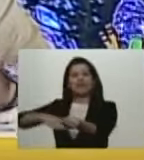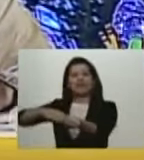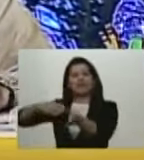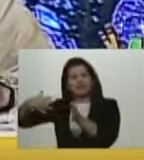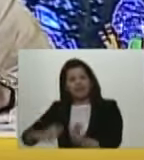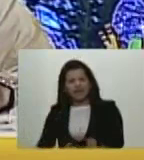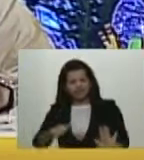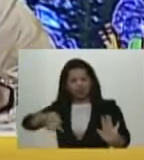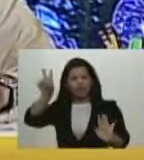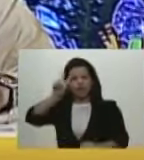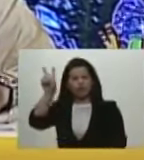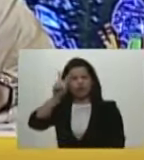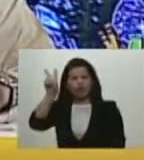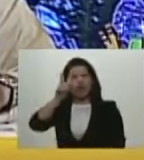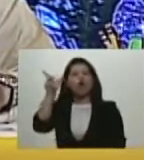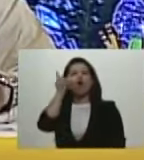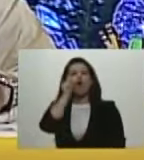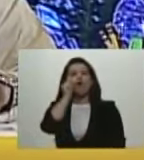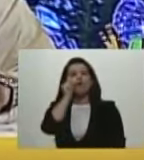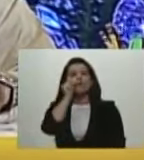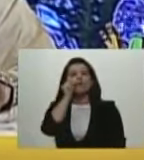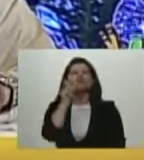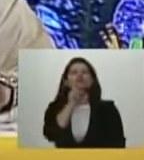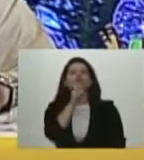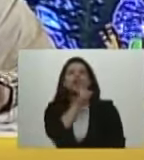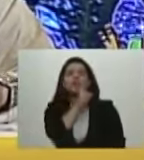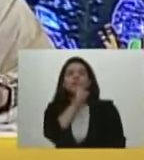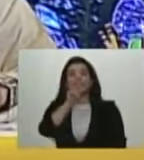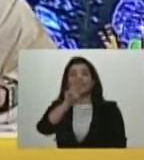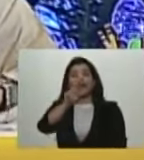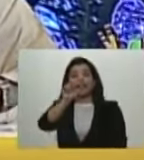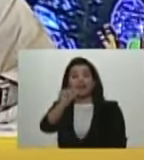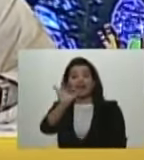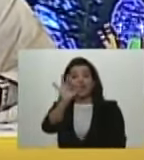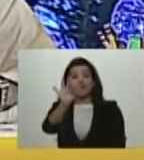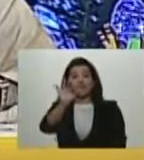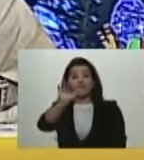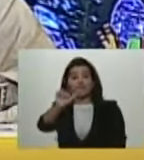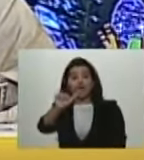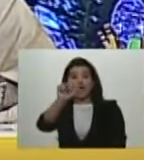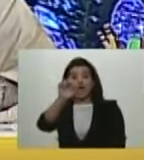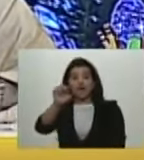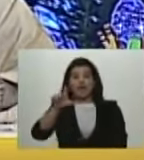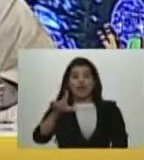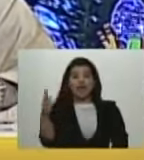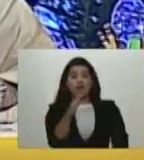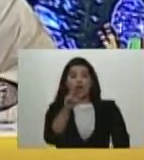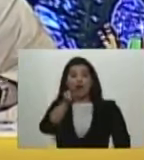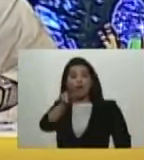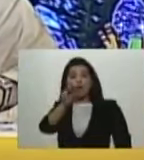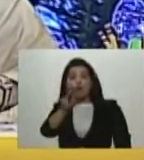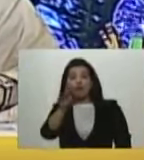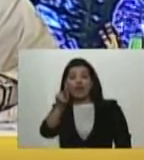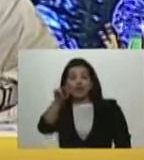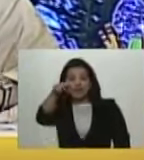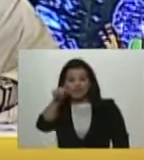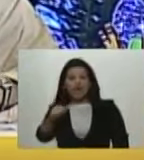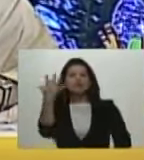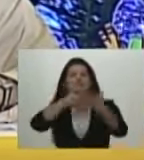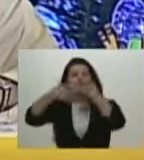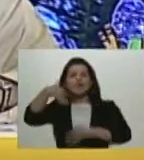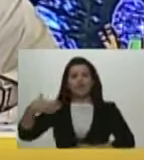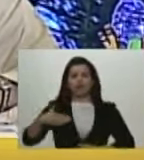esta tierra, al general Rafael Urdaneta. y de ser una espada de victoria se